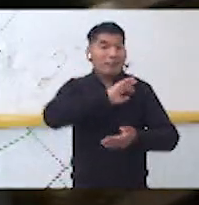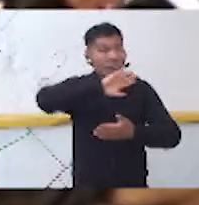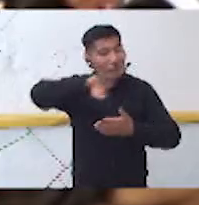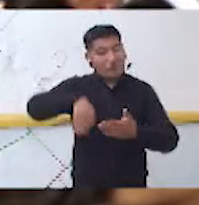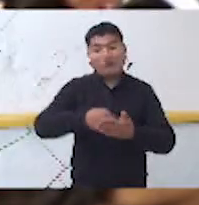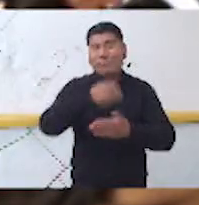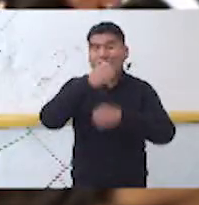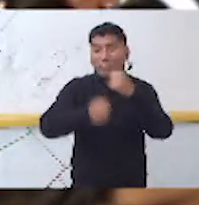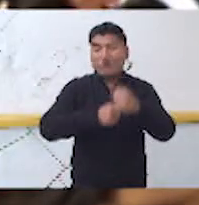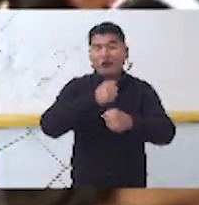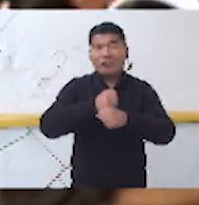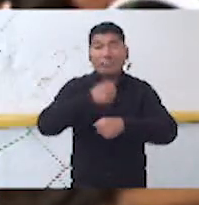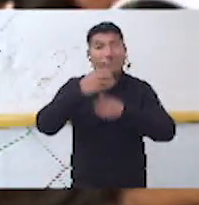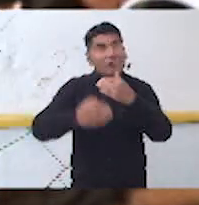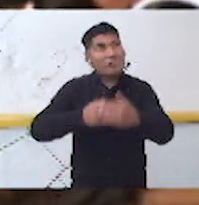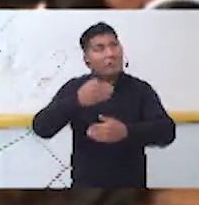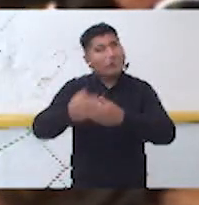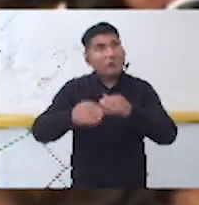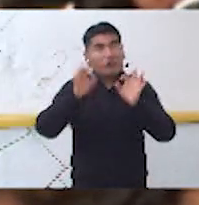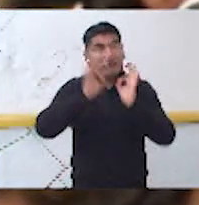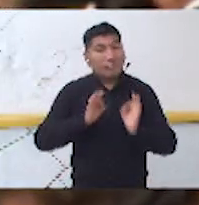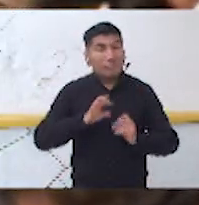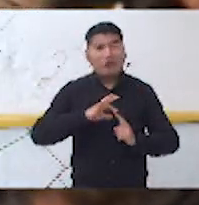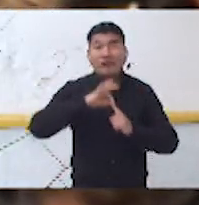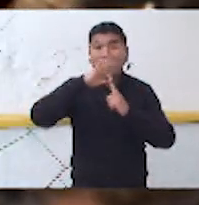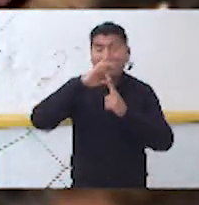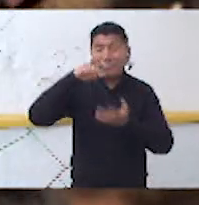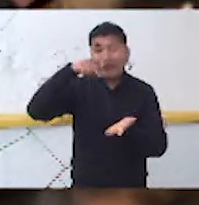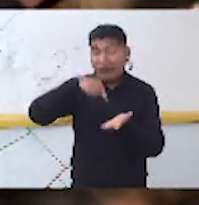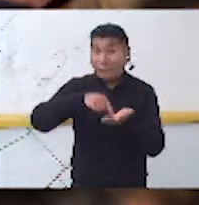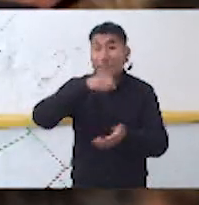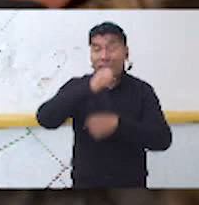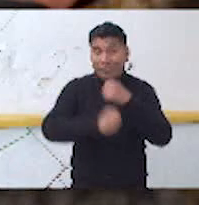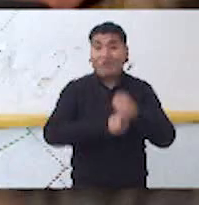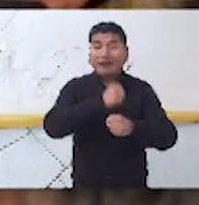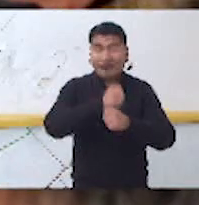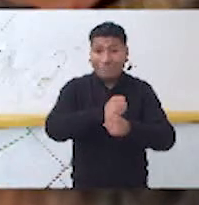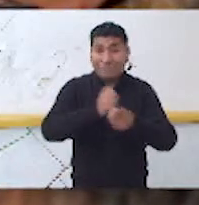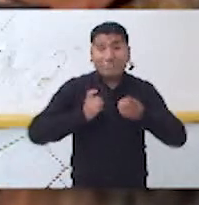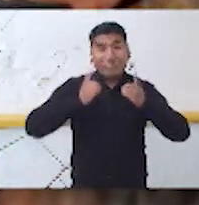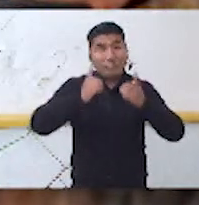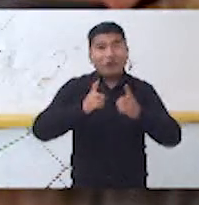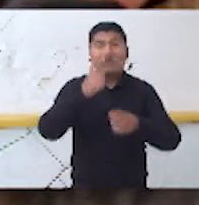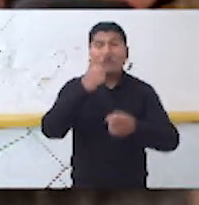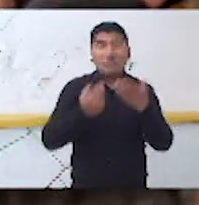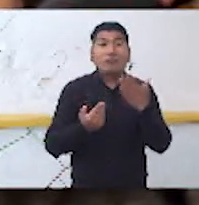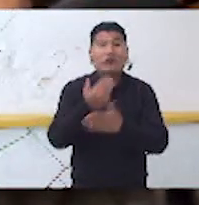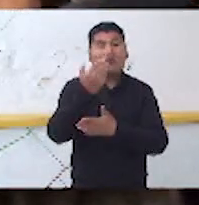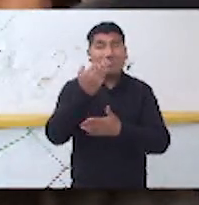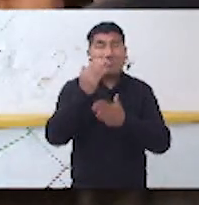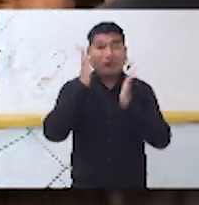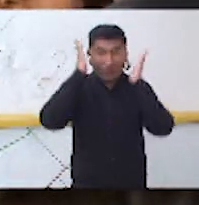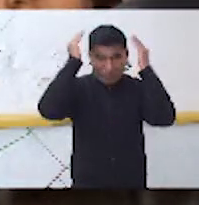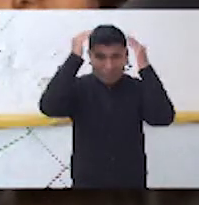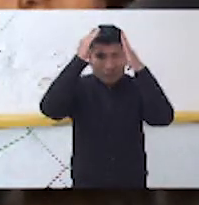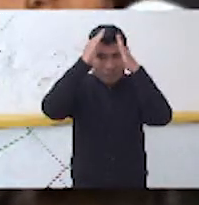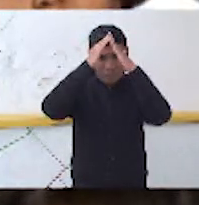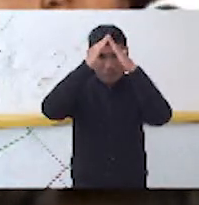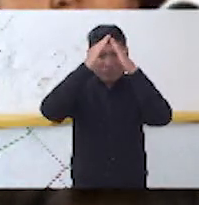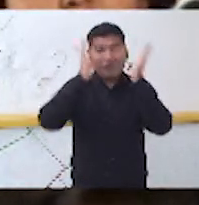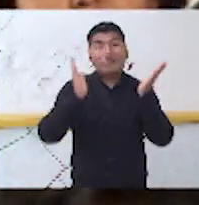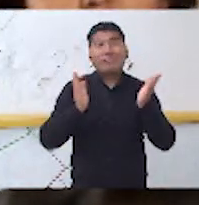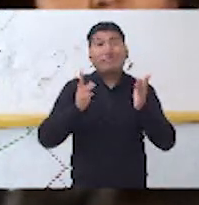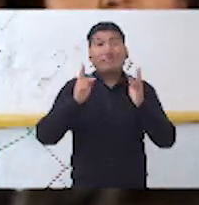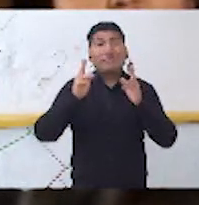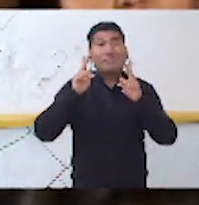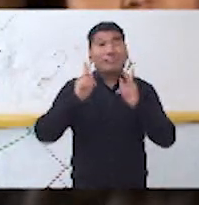años y de manera especial en este año por el don de un nuevo obispo auxiliar en la persona